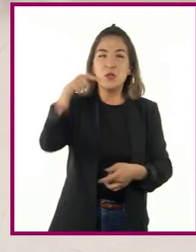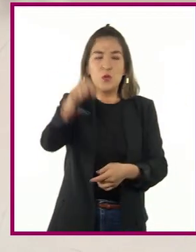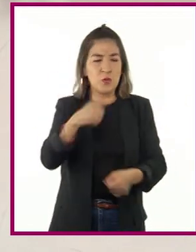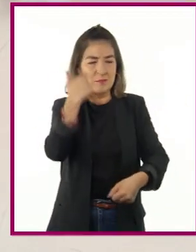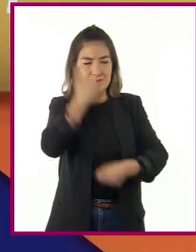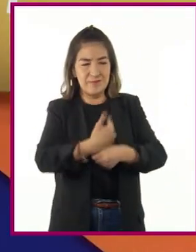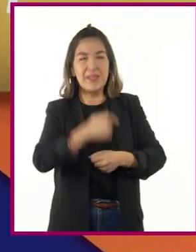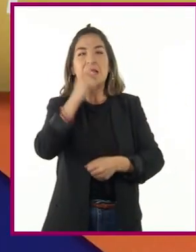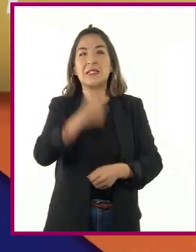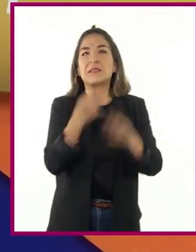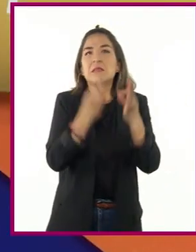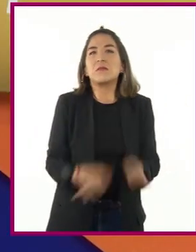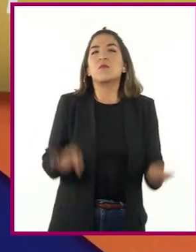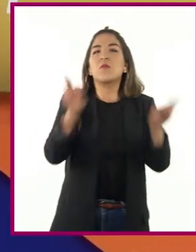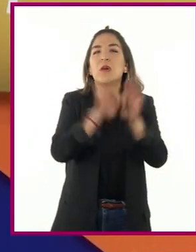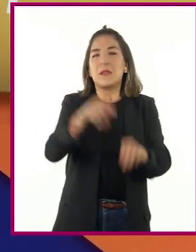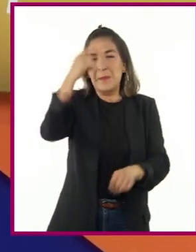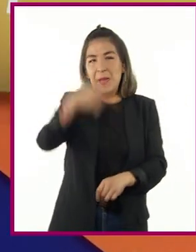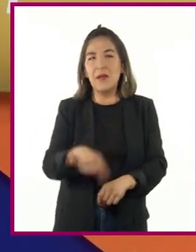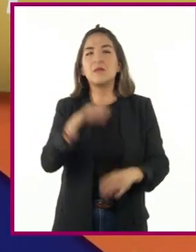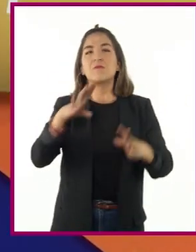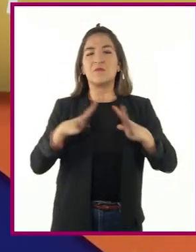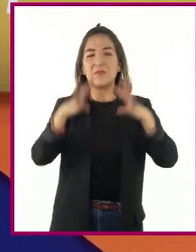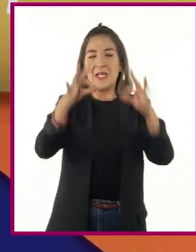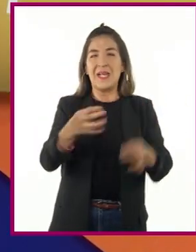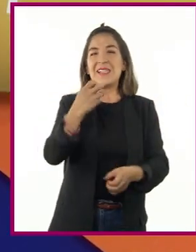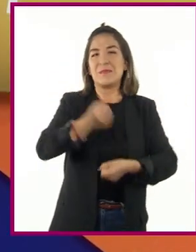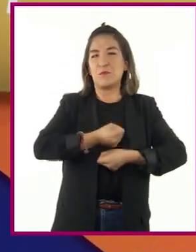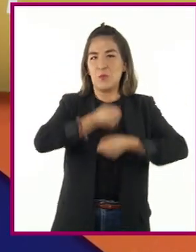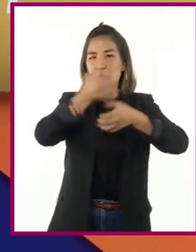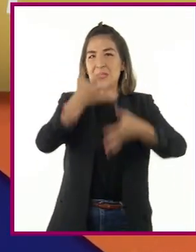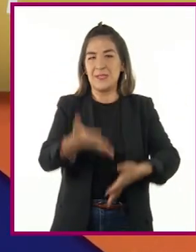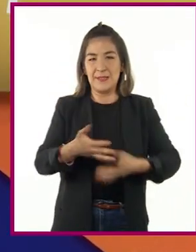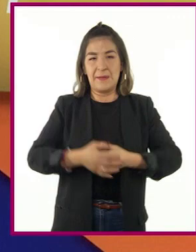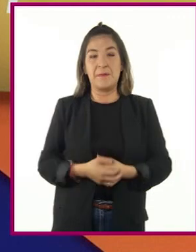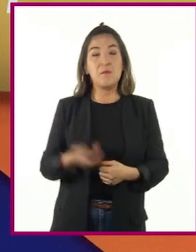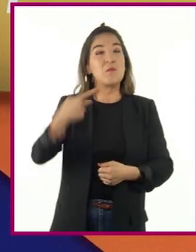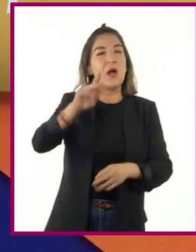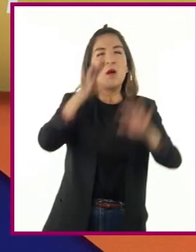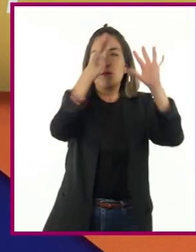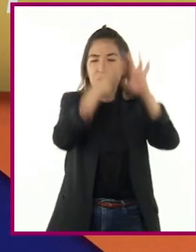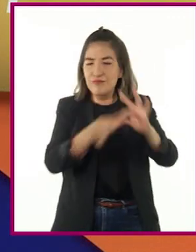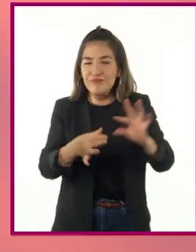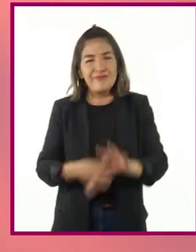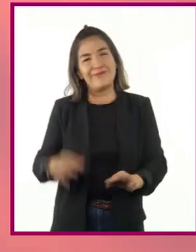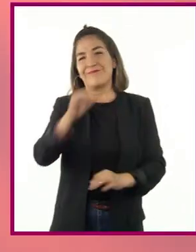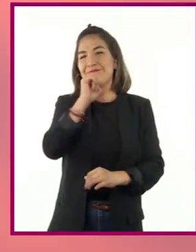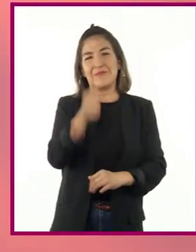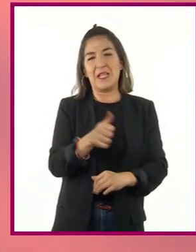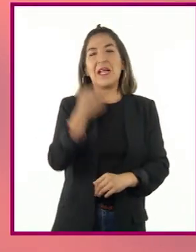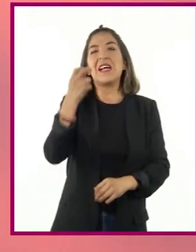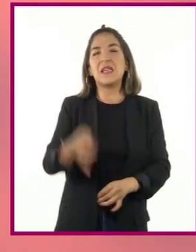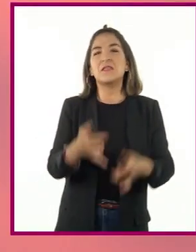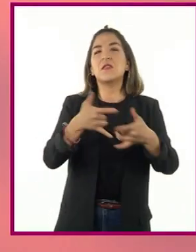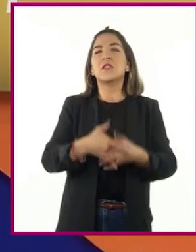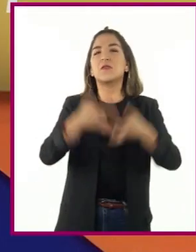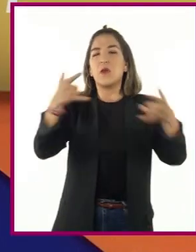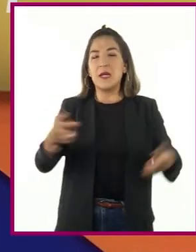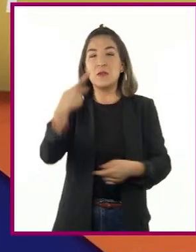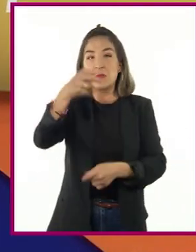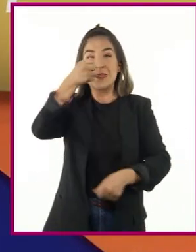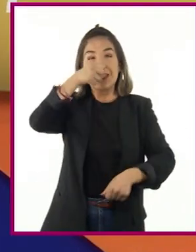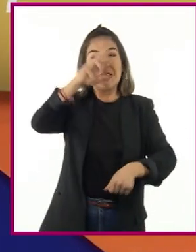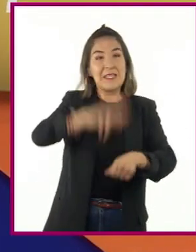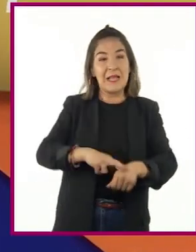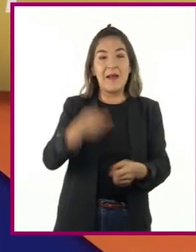identifica como clave para su surgimiento como poeta, pero no las describe, salvo la anécdota como secretaria